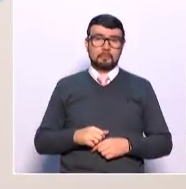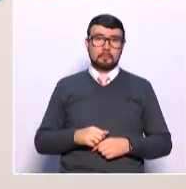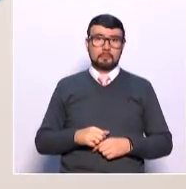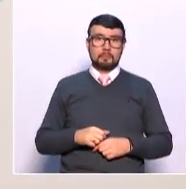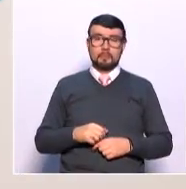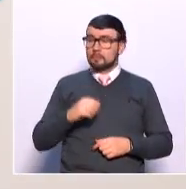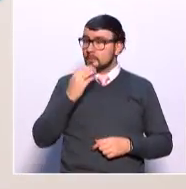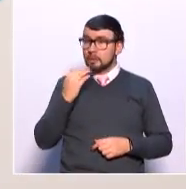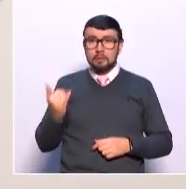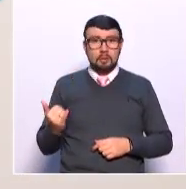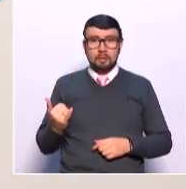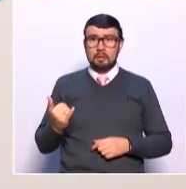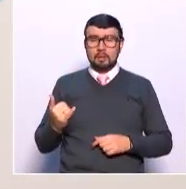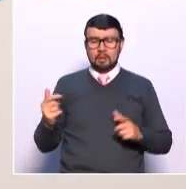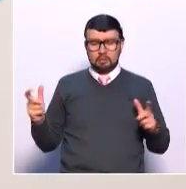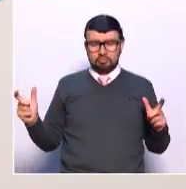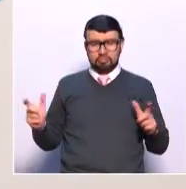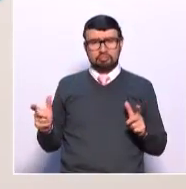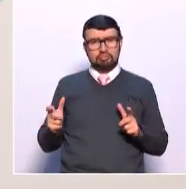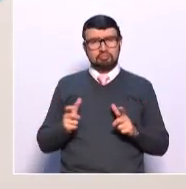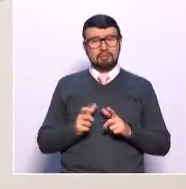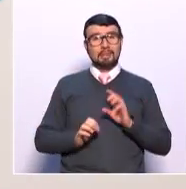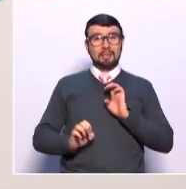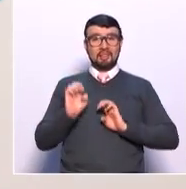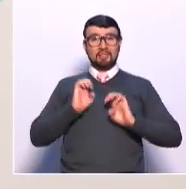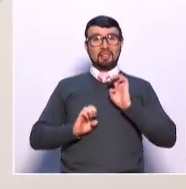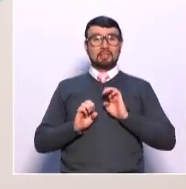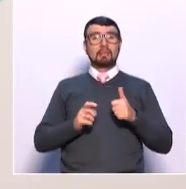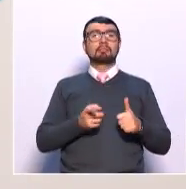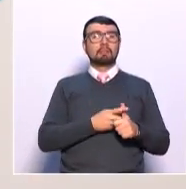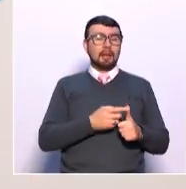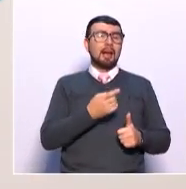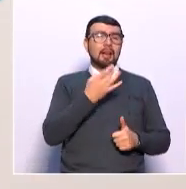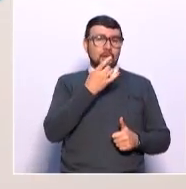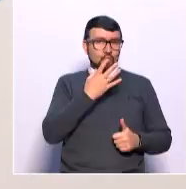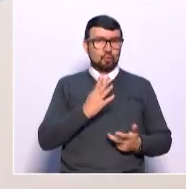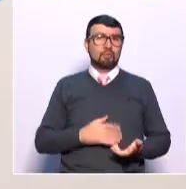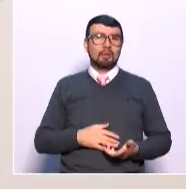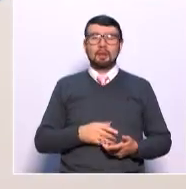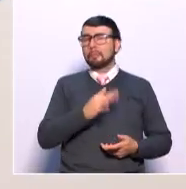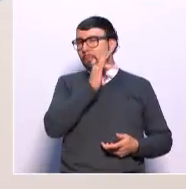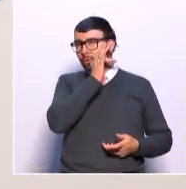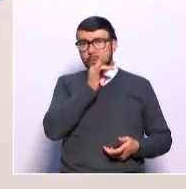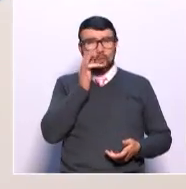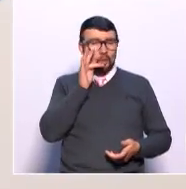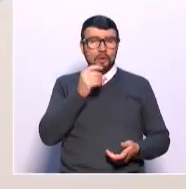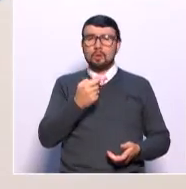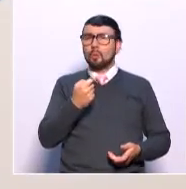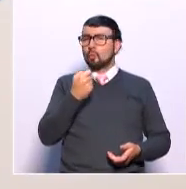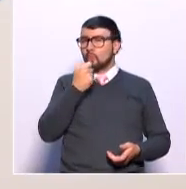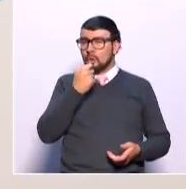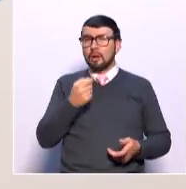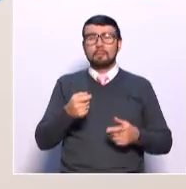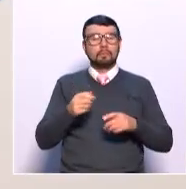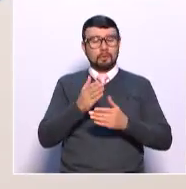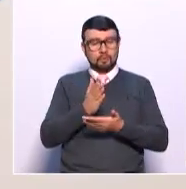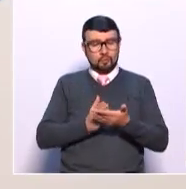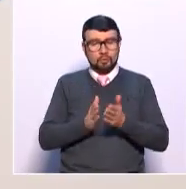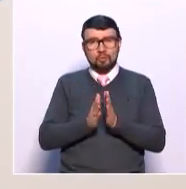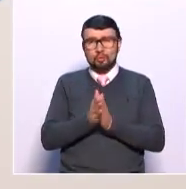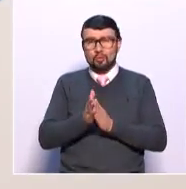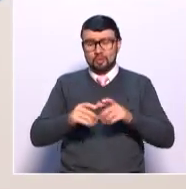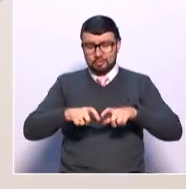baja las defensas es el azúcar y qué es azúcar gaseosas pasteles galletas bombones chocolatinas helados chicles